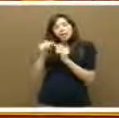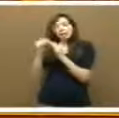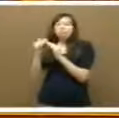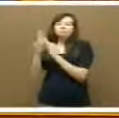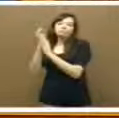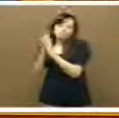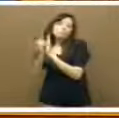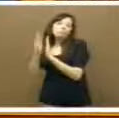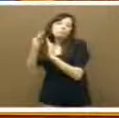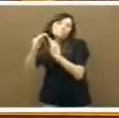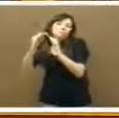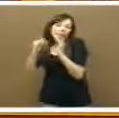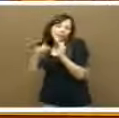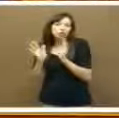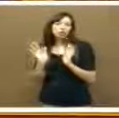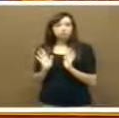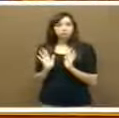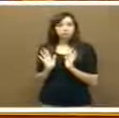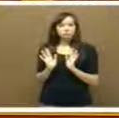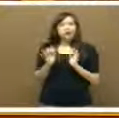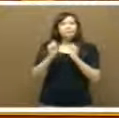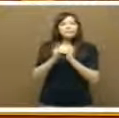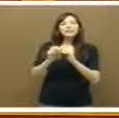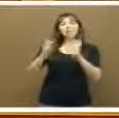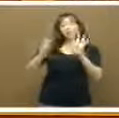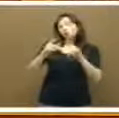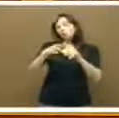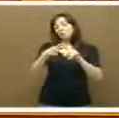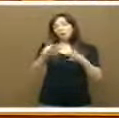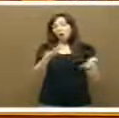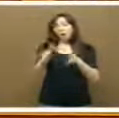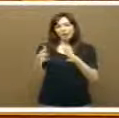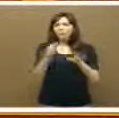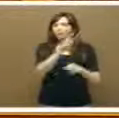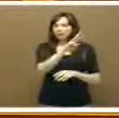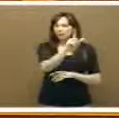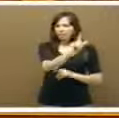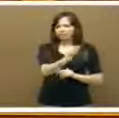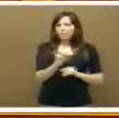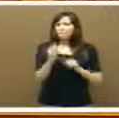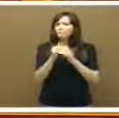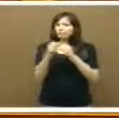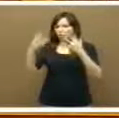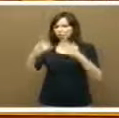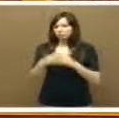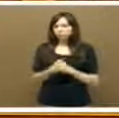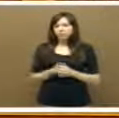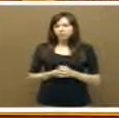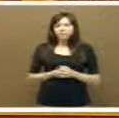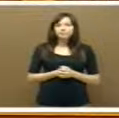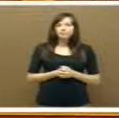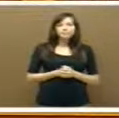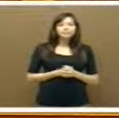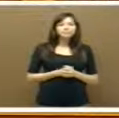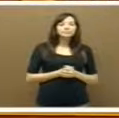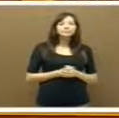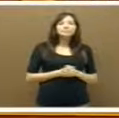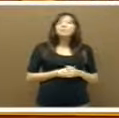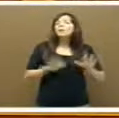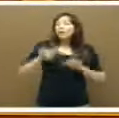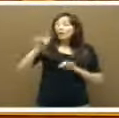de los 28, que es la media, 23. De los 28. Pero es que no es ya